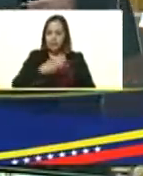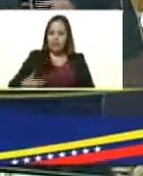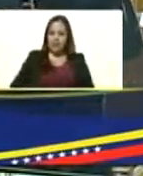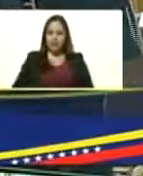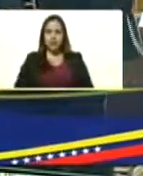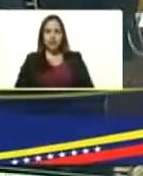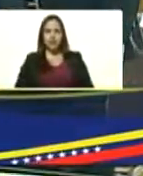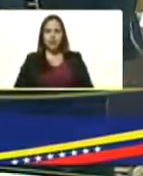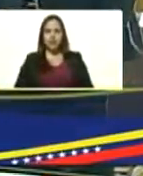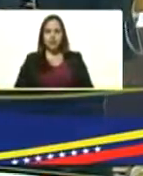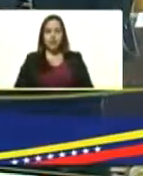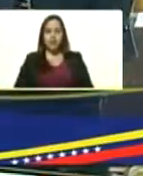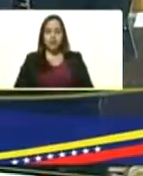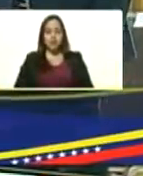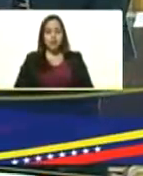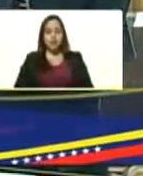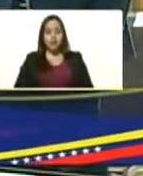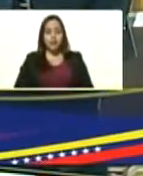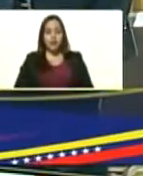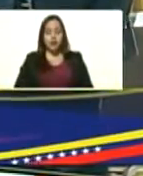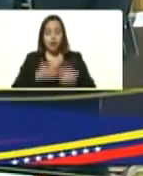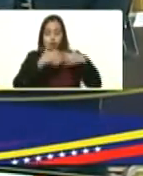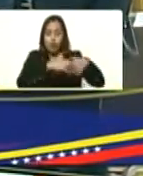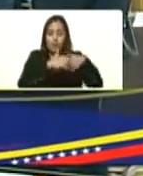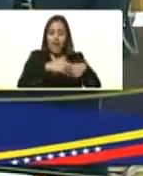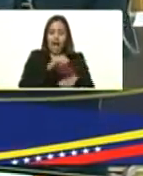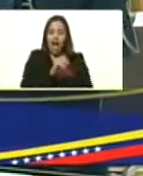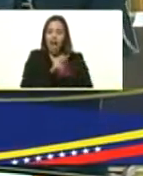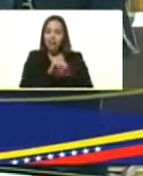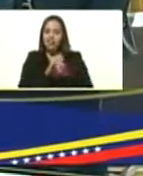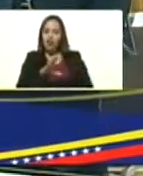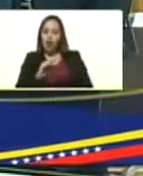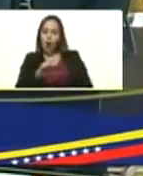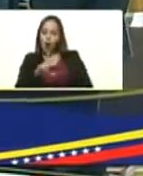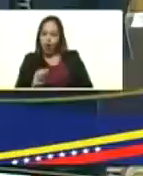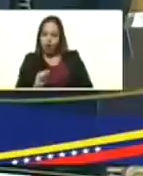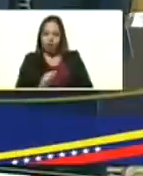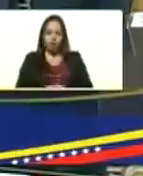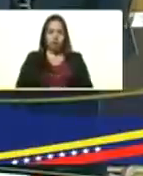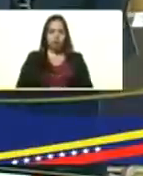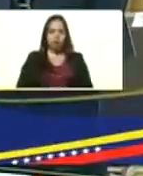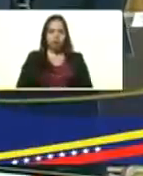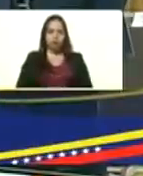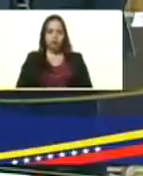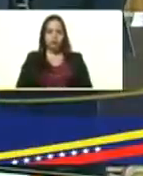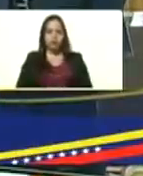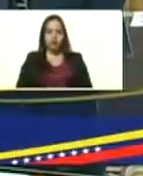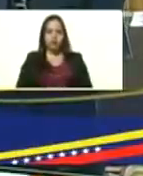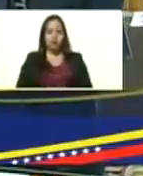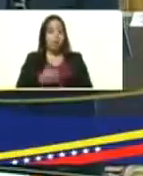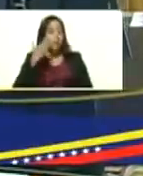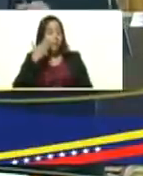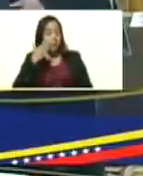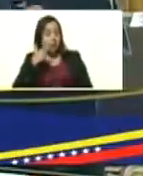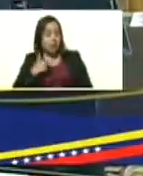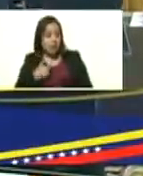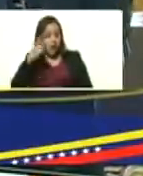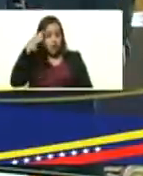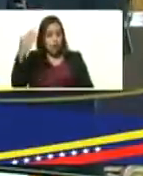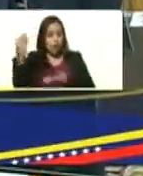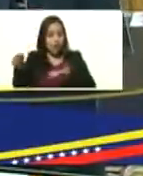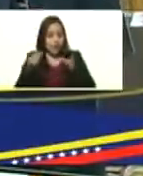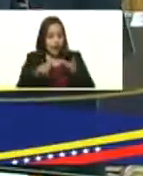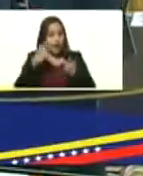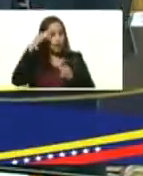la vincula a la providencia la providencia nos ayudará mi madre decía dios proveerá y ha